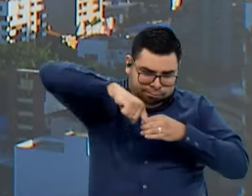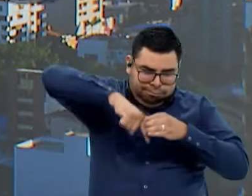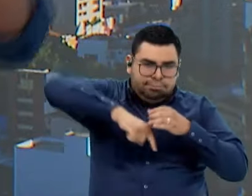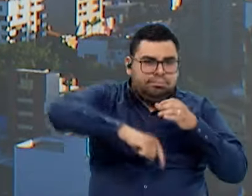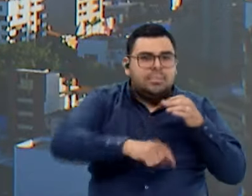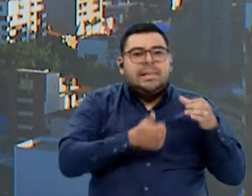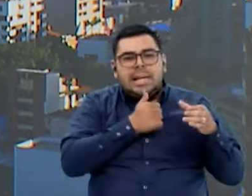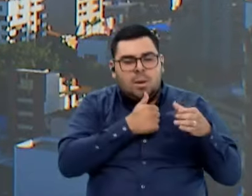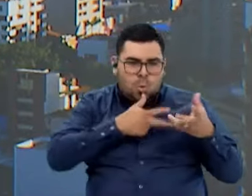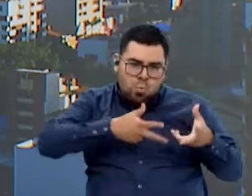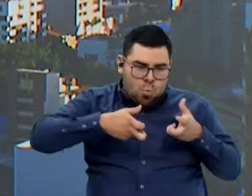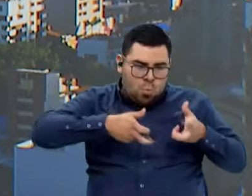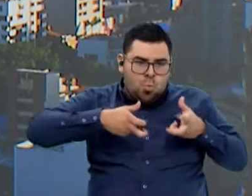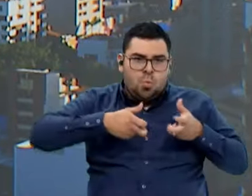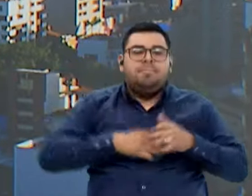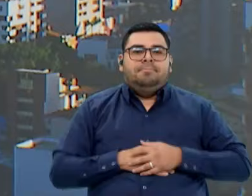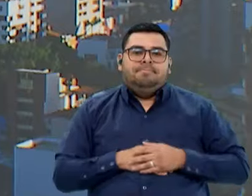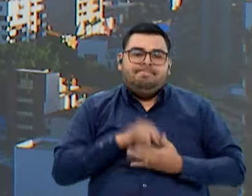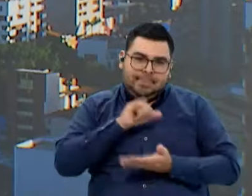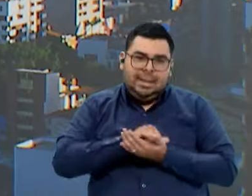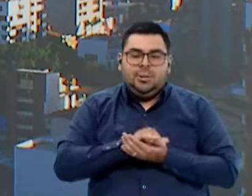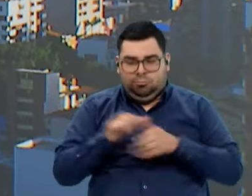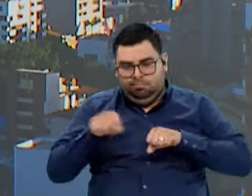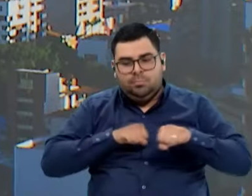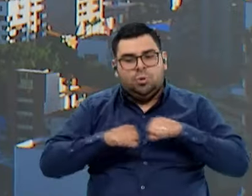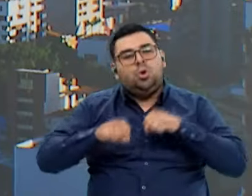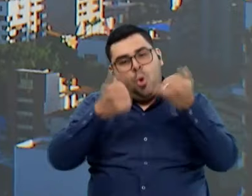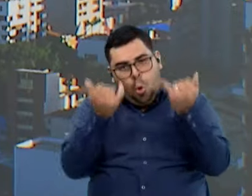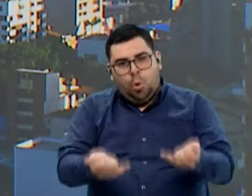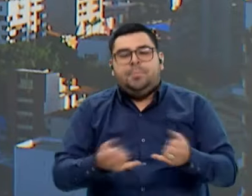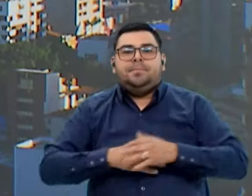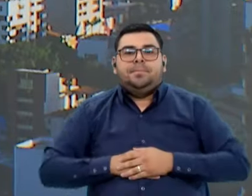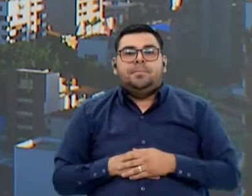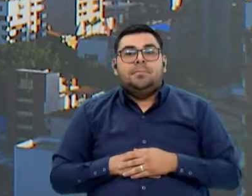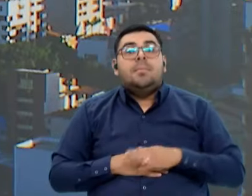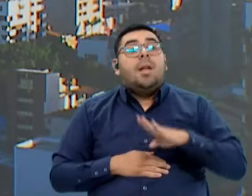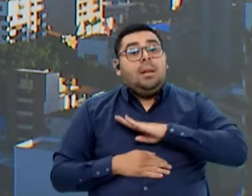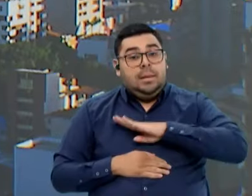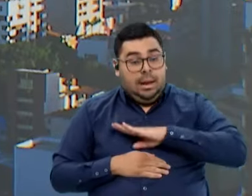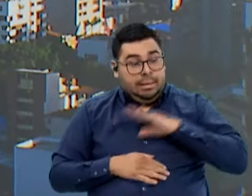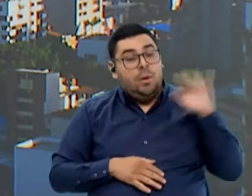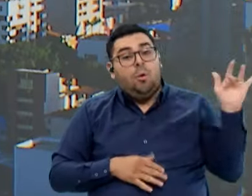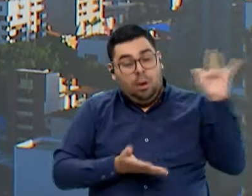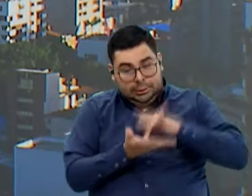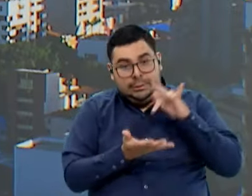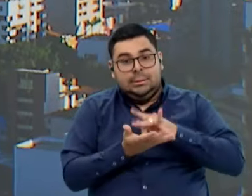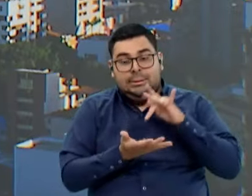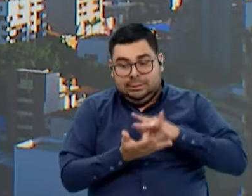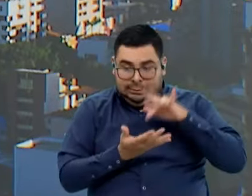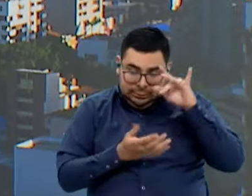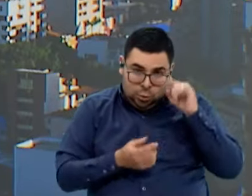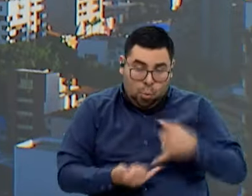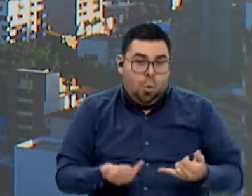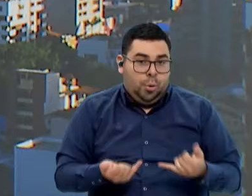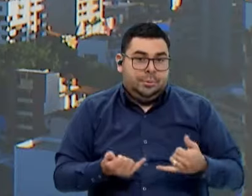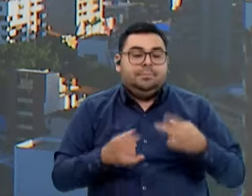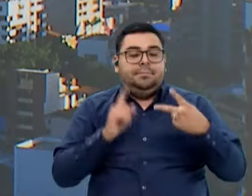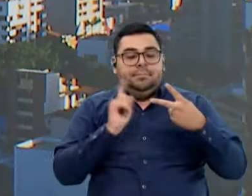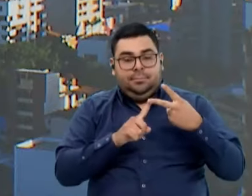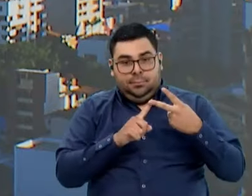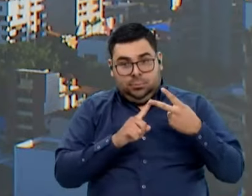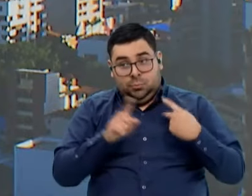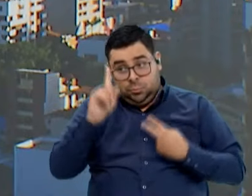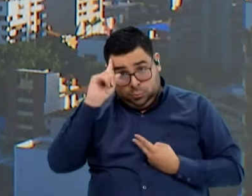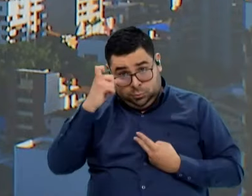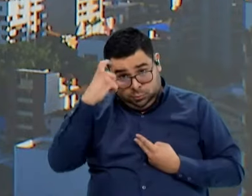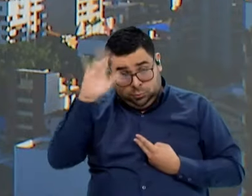estar a 3 o 4 horas. Esas son acciones que vamos a realizar hoy. Hoy los alcaldes están citados junto con el gobernador de Santander y todo el